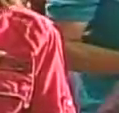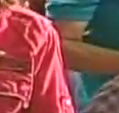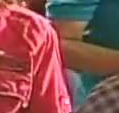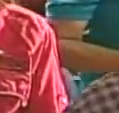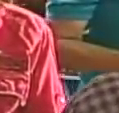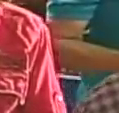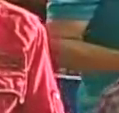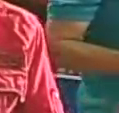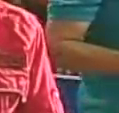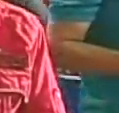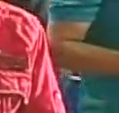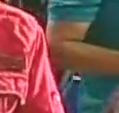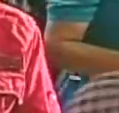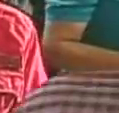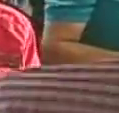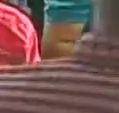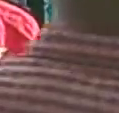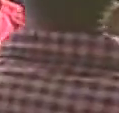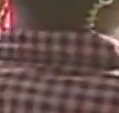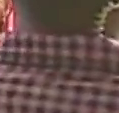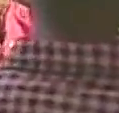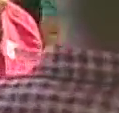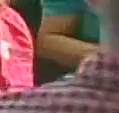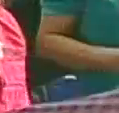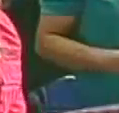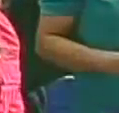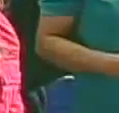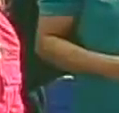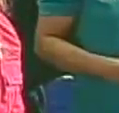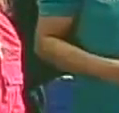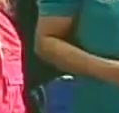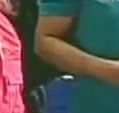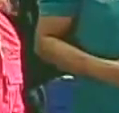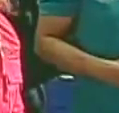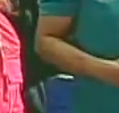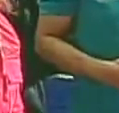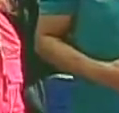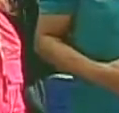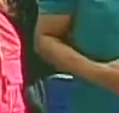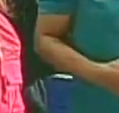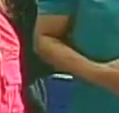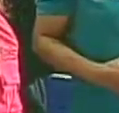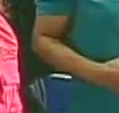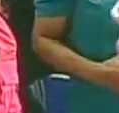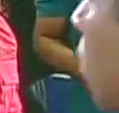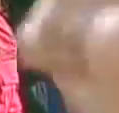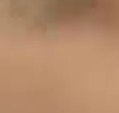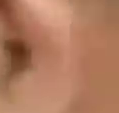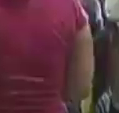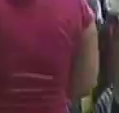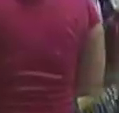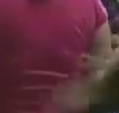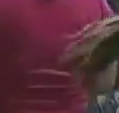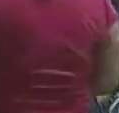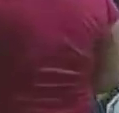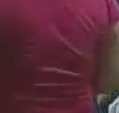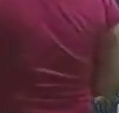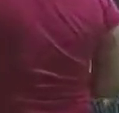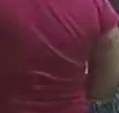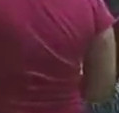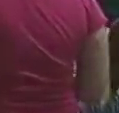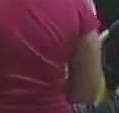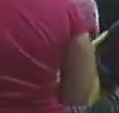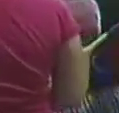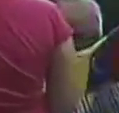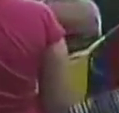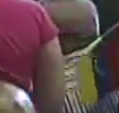popular, expresión de sentimiento, que lleva su liano acento, en la tradición pascual. No me